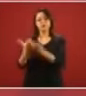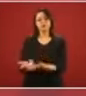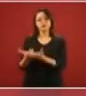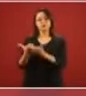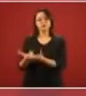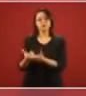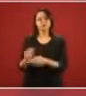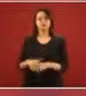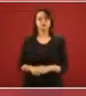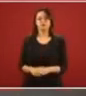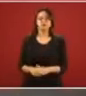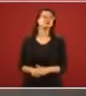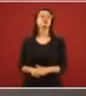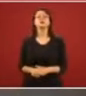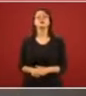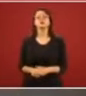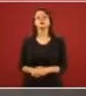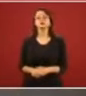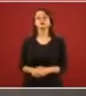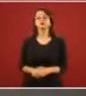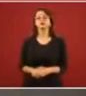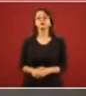Están en venta,